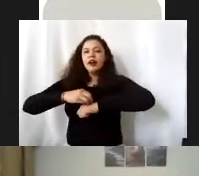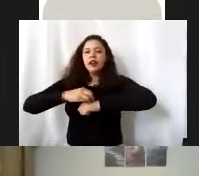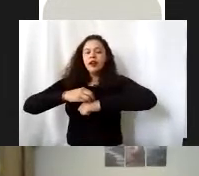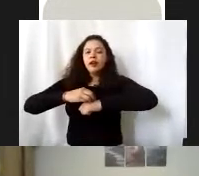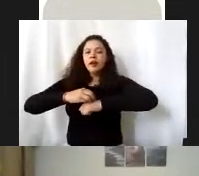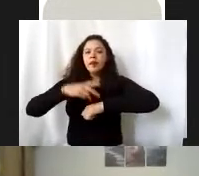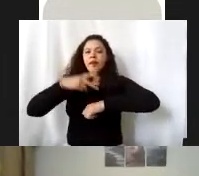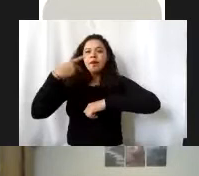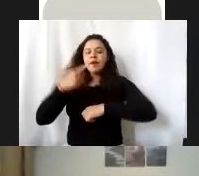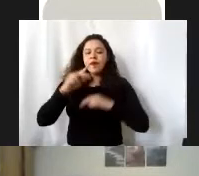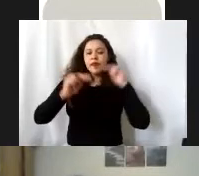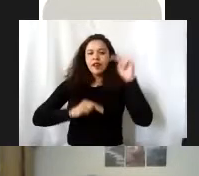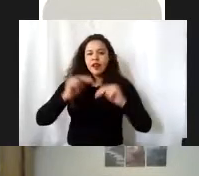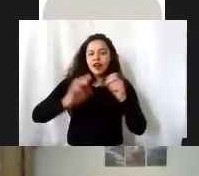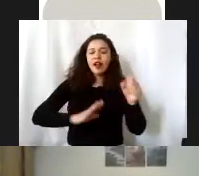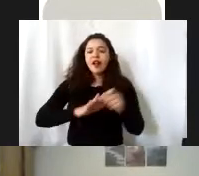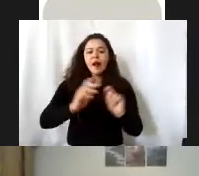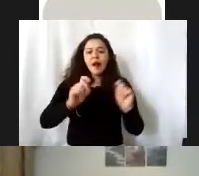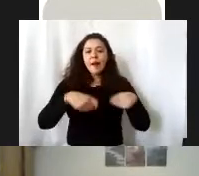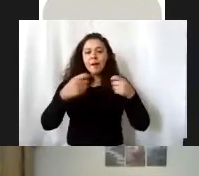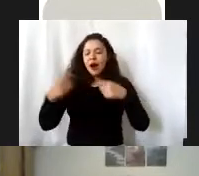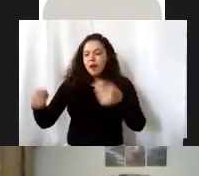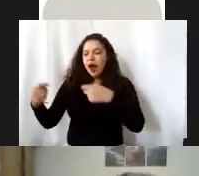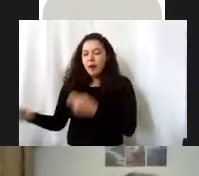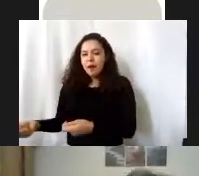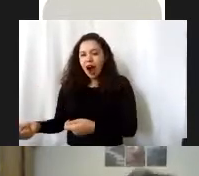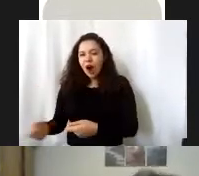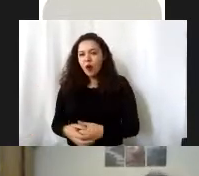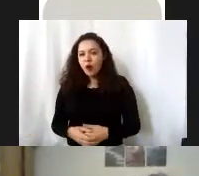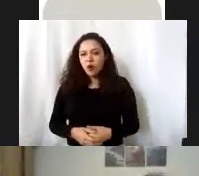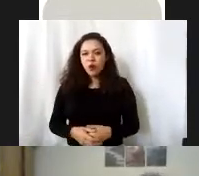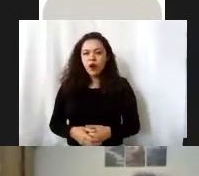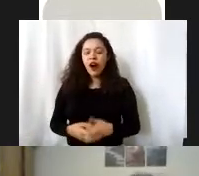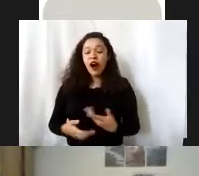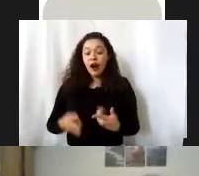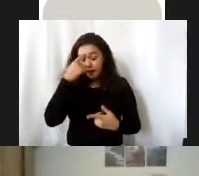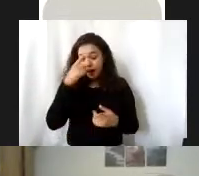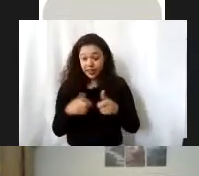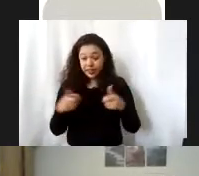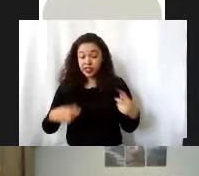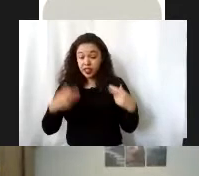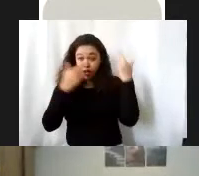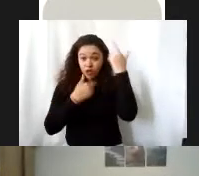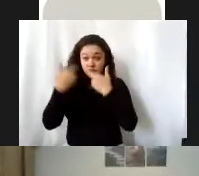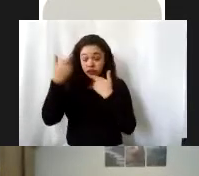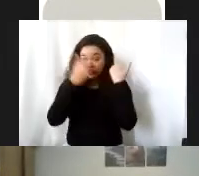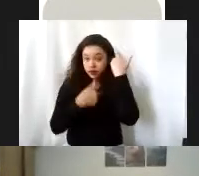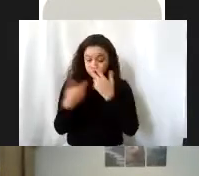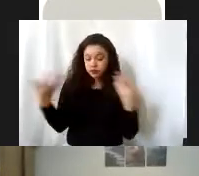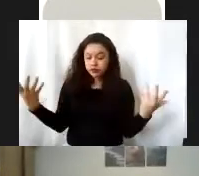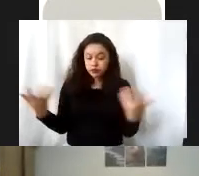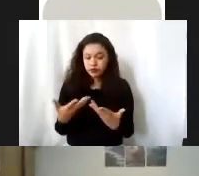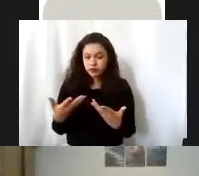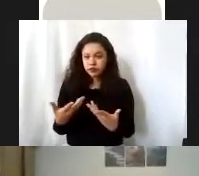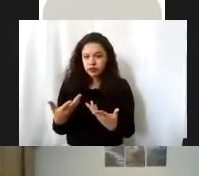esas categorías. Si nos vamos por ese desarrollo, esa revisión que se hace,